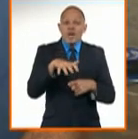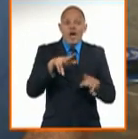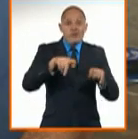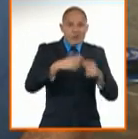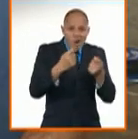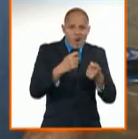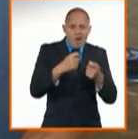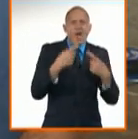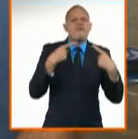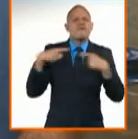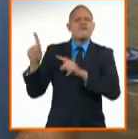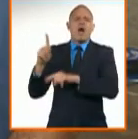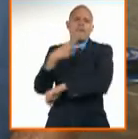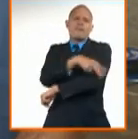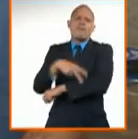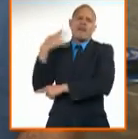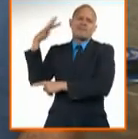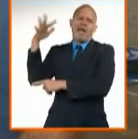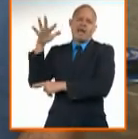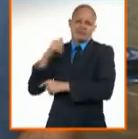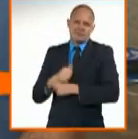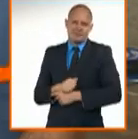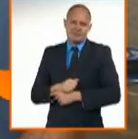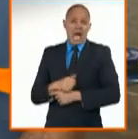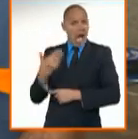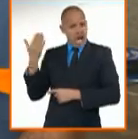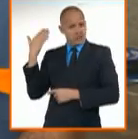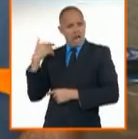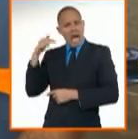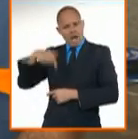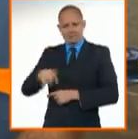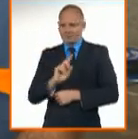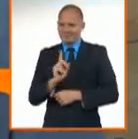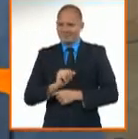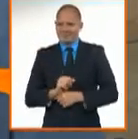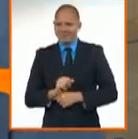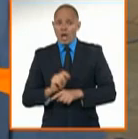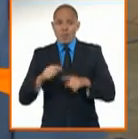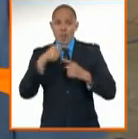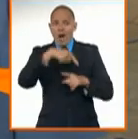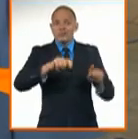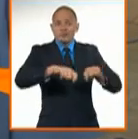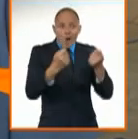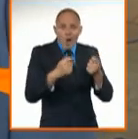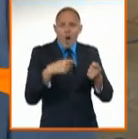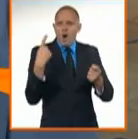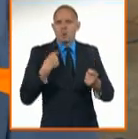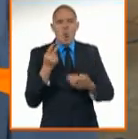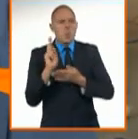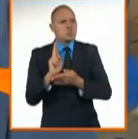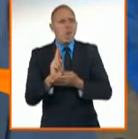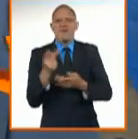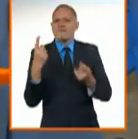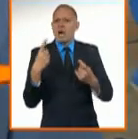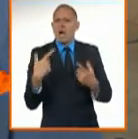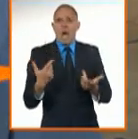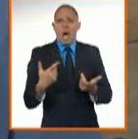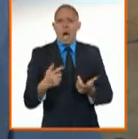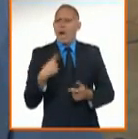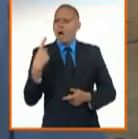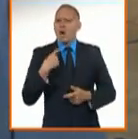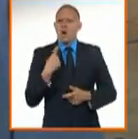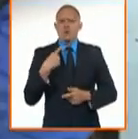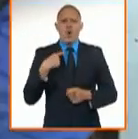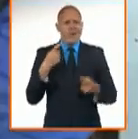la premura del el tiempo que teníamos para poder entrar la máquina decidimos hacer este trabajo en los talleres